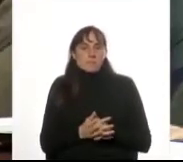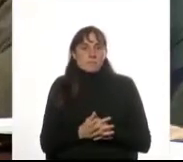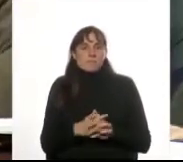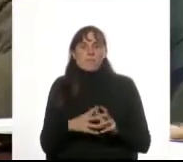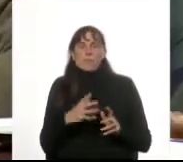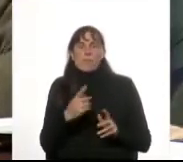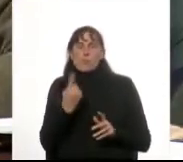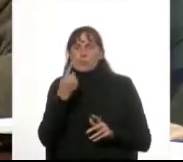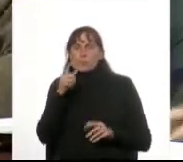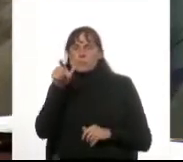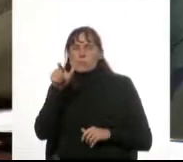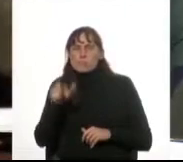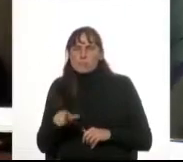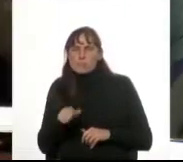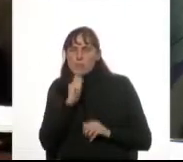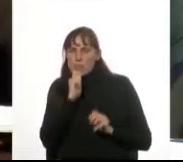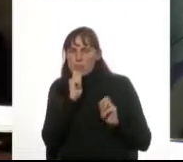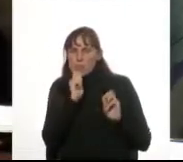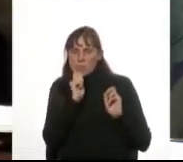alguien dijo